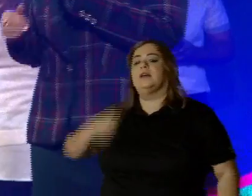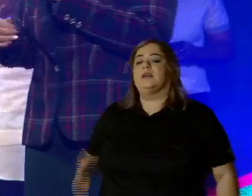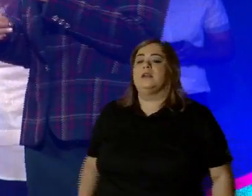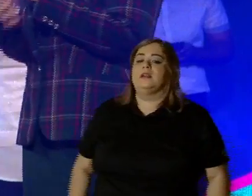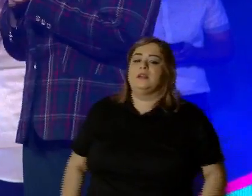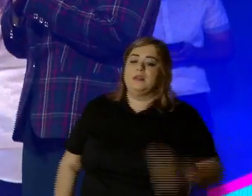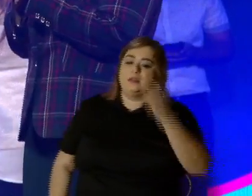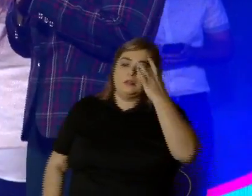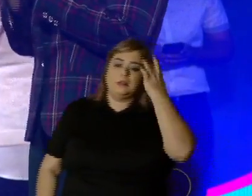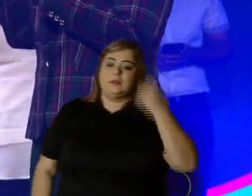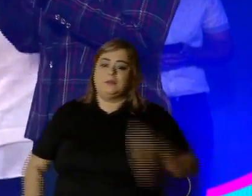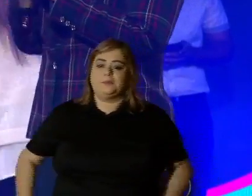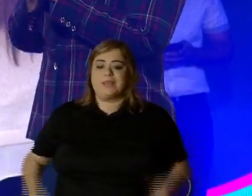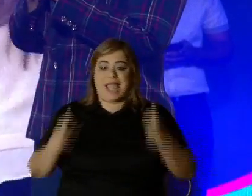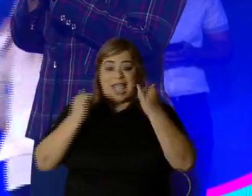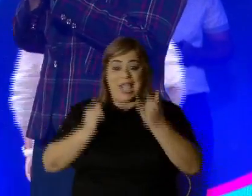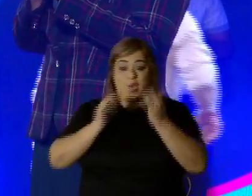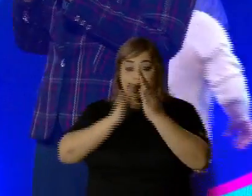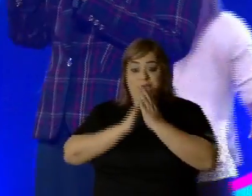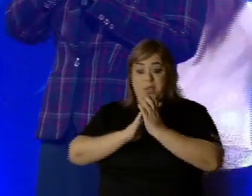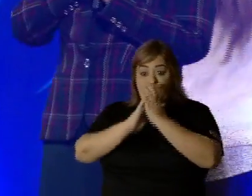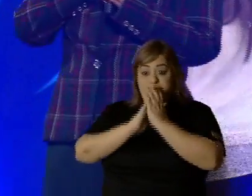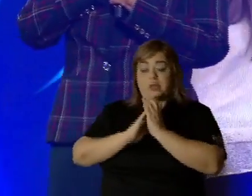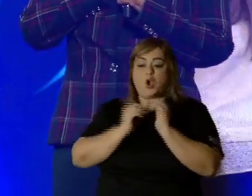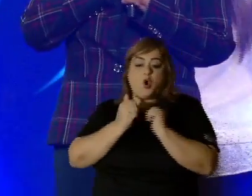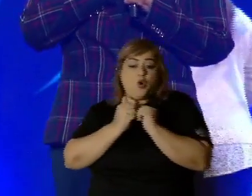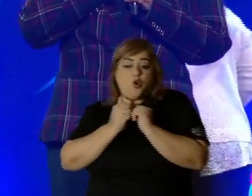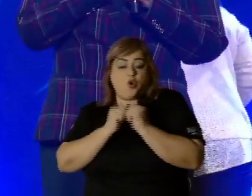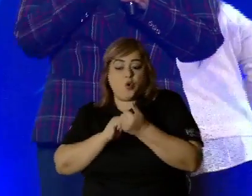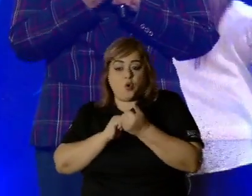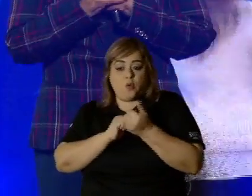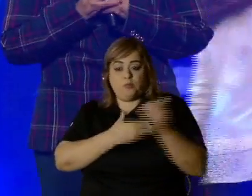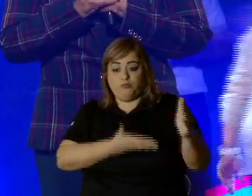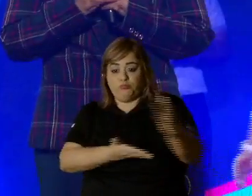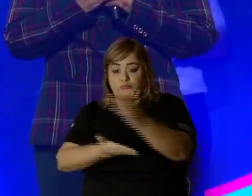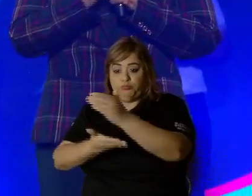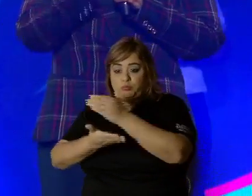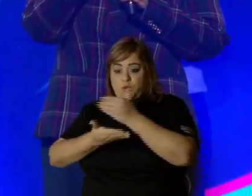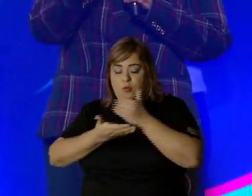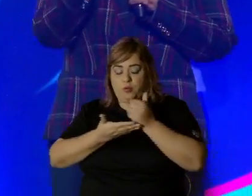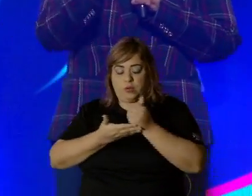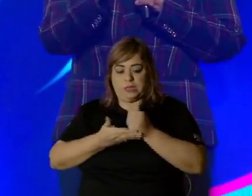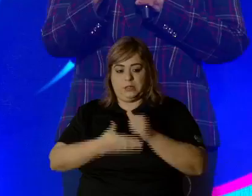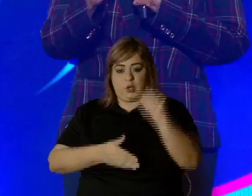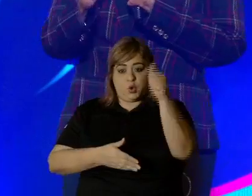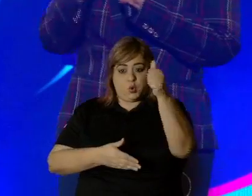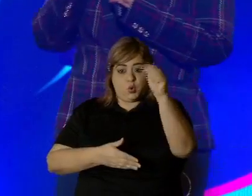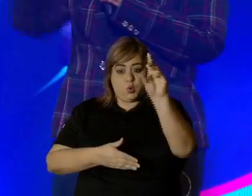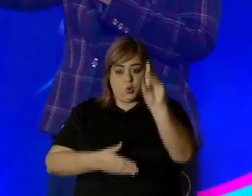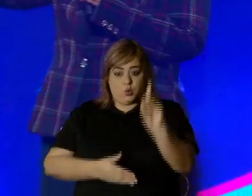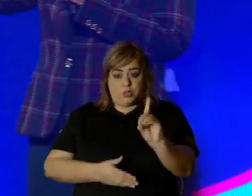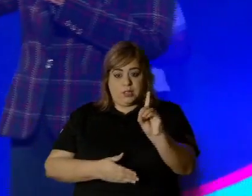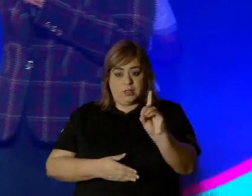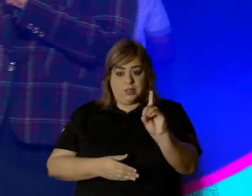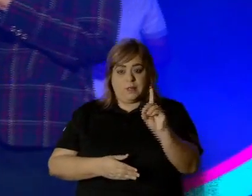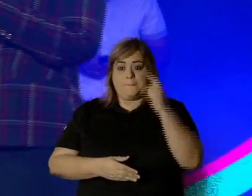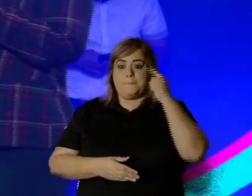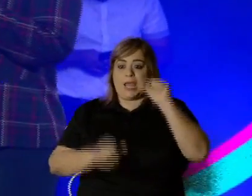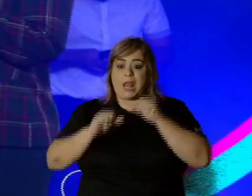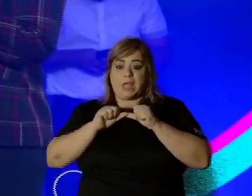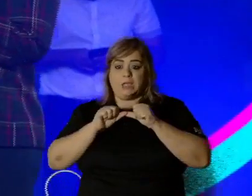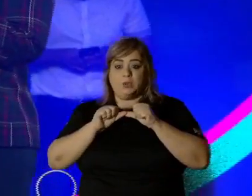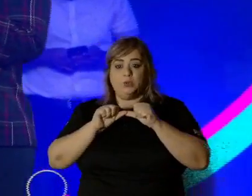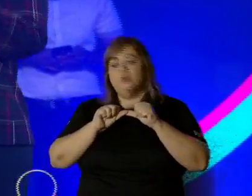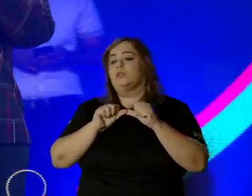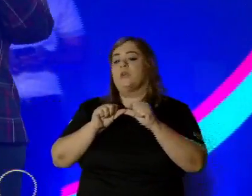Vamos a adorar al Señor a través de nuestros diezmos y nuestras ofrendas, porque eso permite que esta voz continúe, la voz de